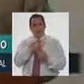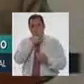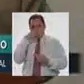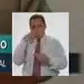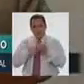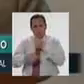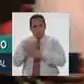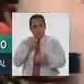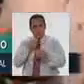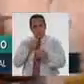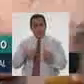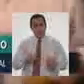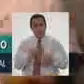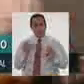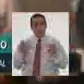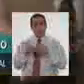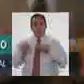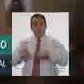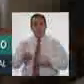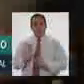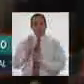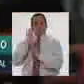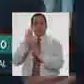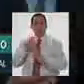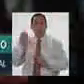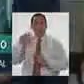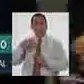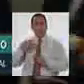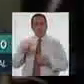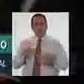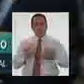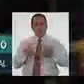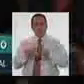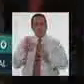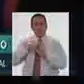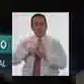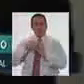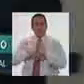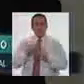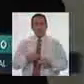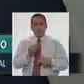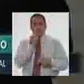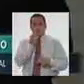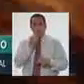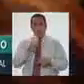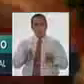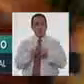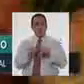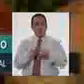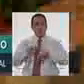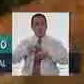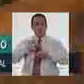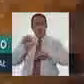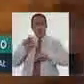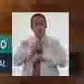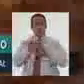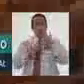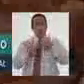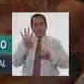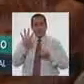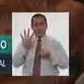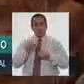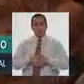César Villanueva, durante el lanzamiento de la segunda edición del programa Cacao de Oro del Perú 2014.